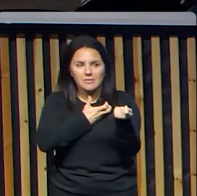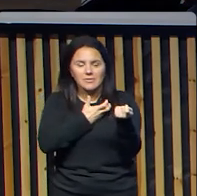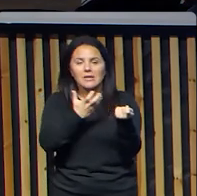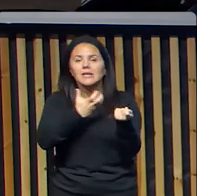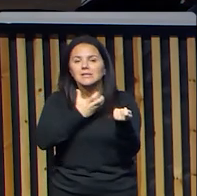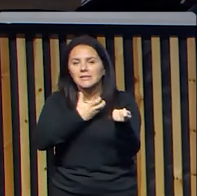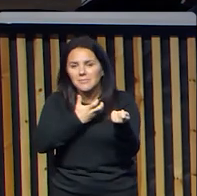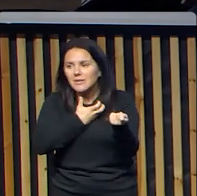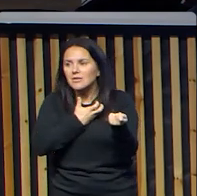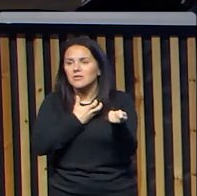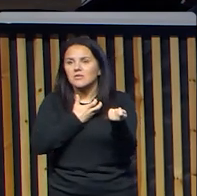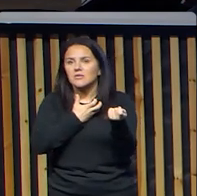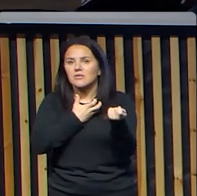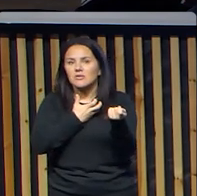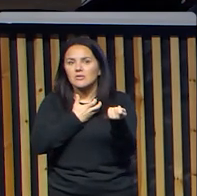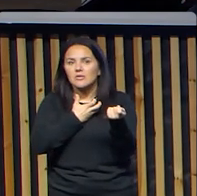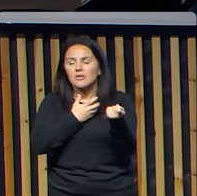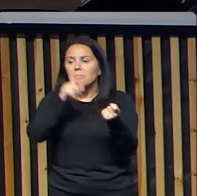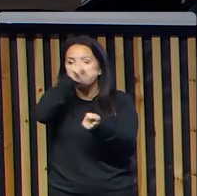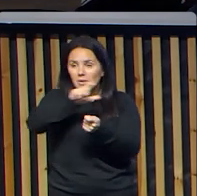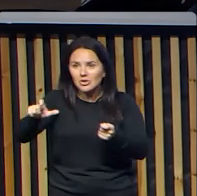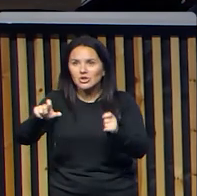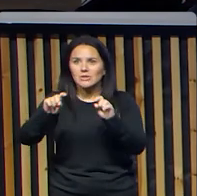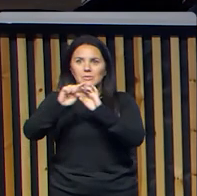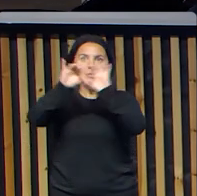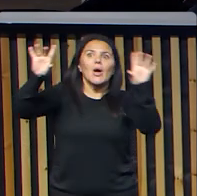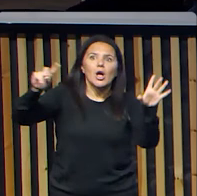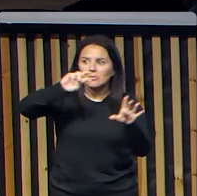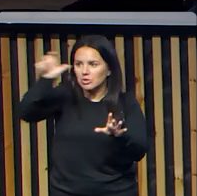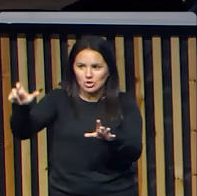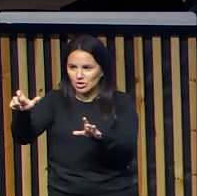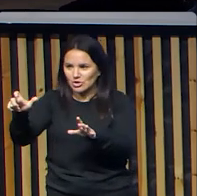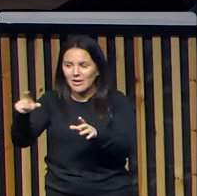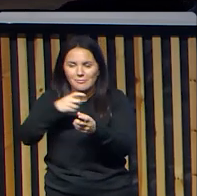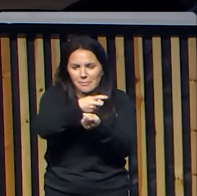18 empresas que hacemos un montón de cosas diferentes